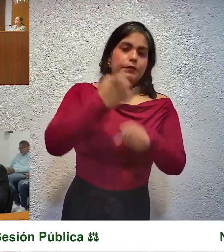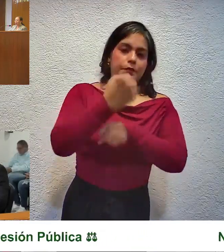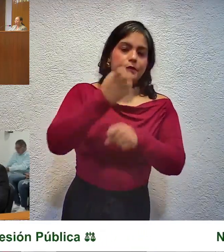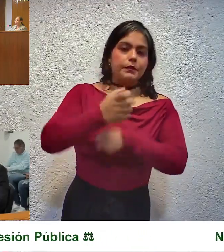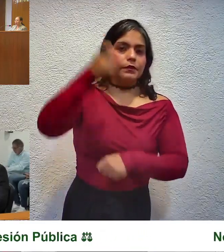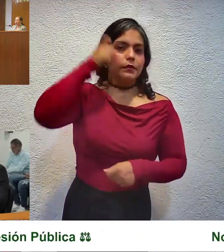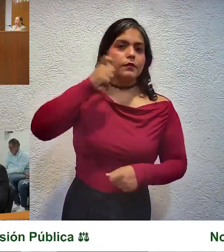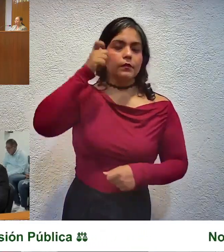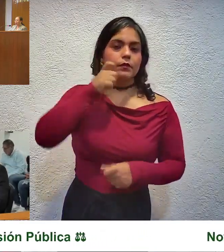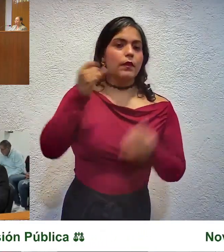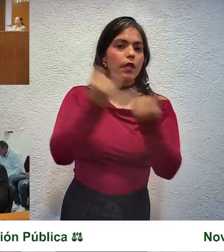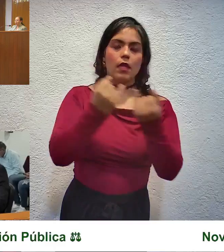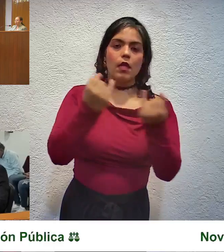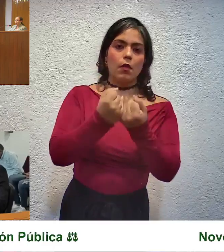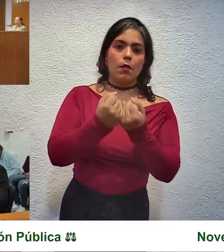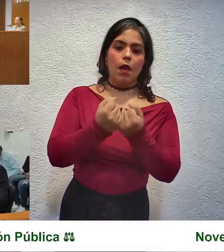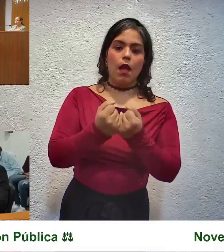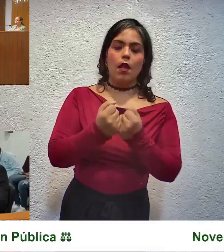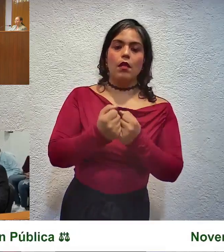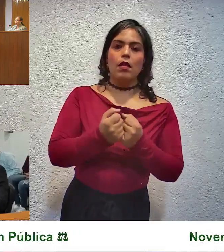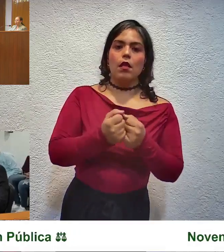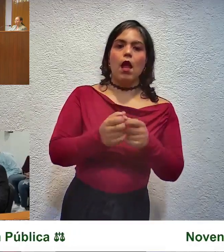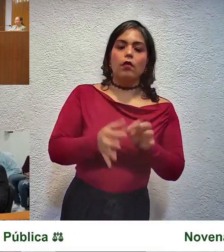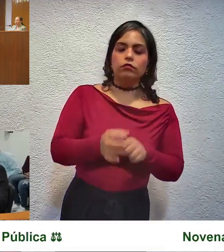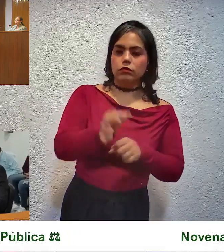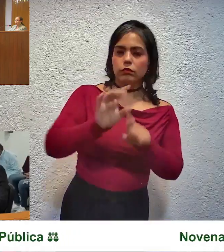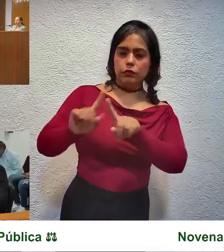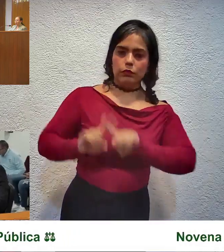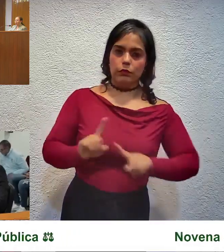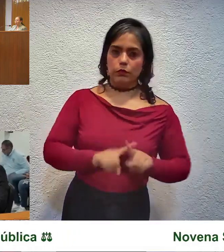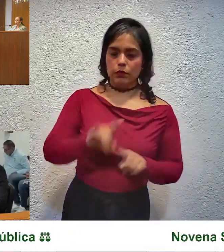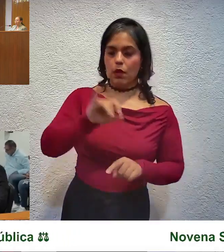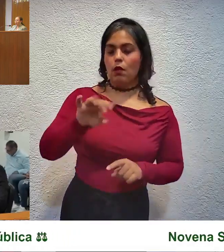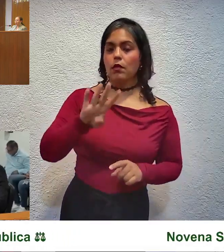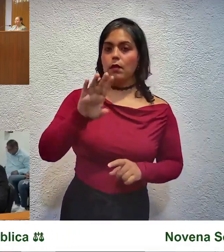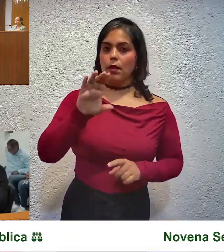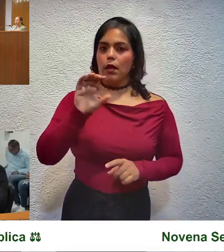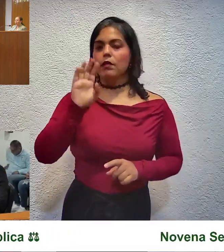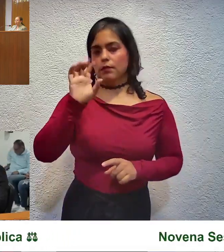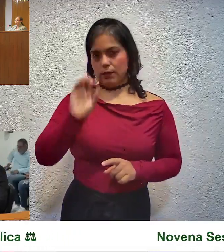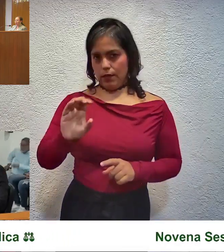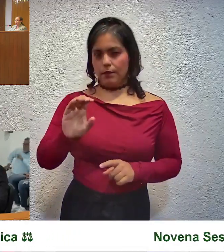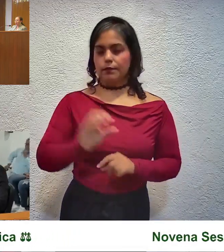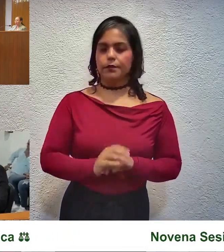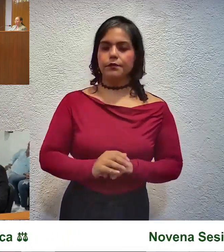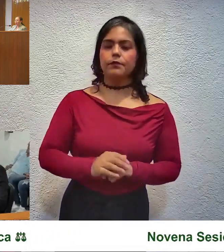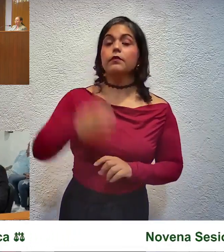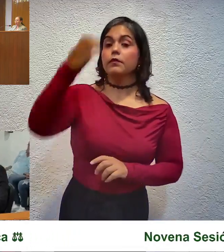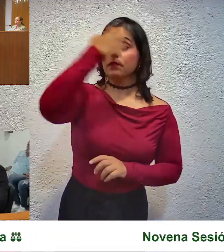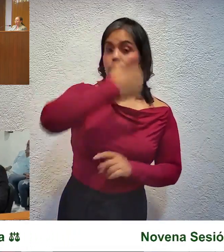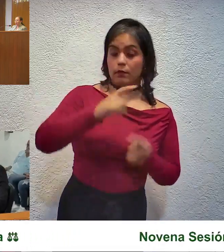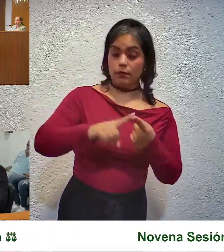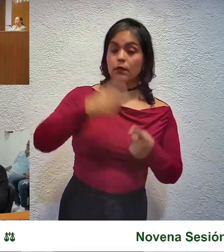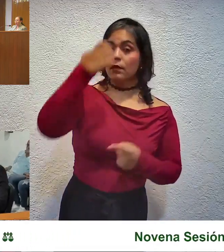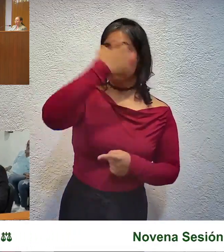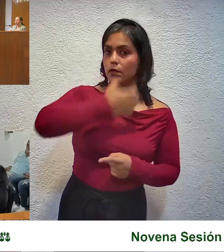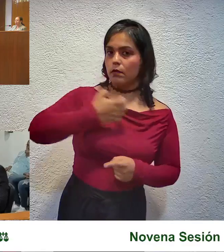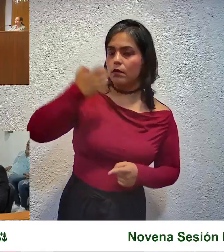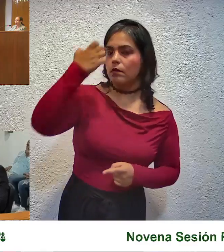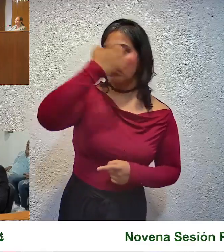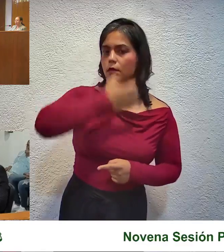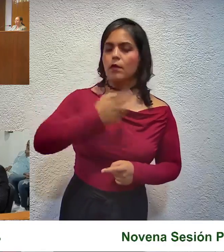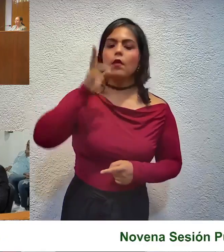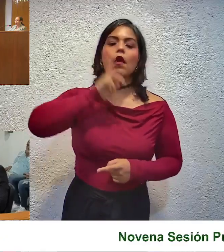ordenados por la Sala Regional en dicho JDC. 1. Realizar los estudios y análisis pertinentes a fin de establecer